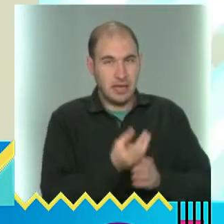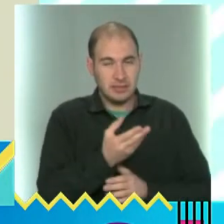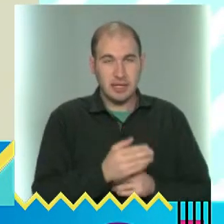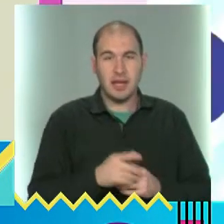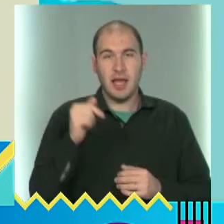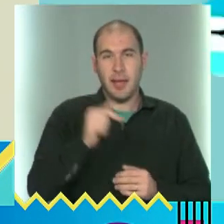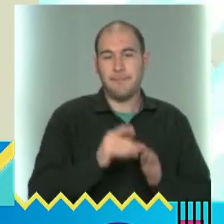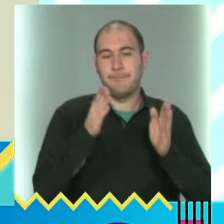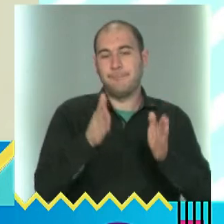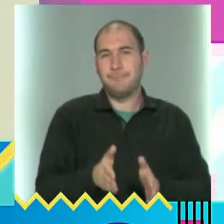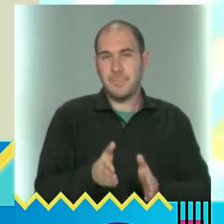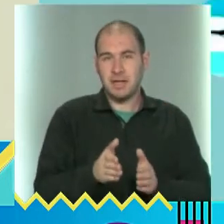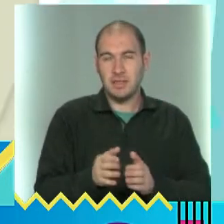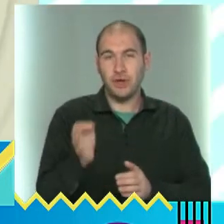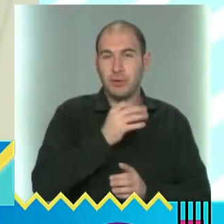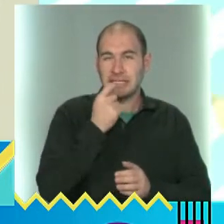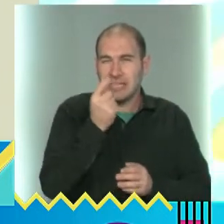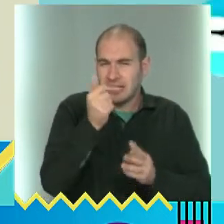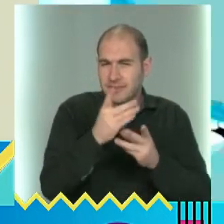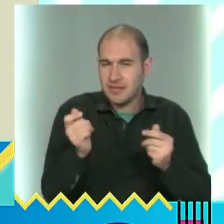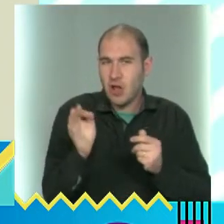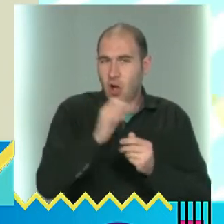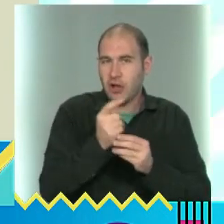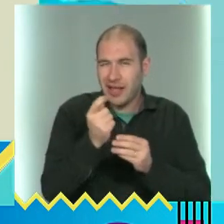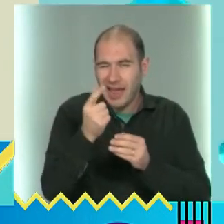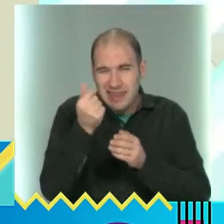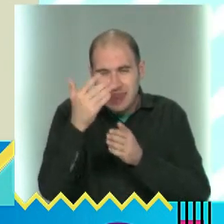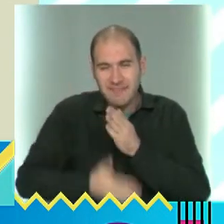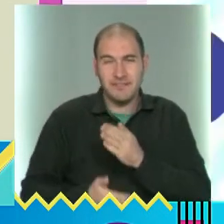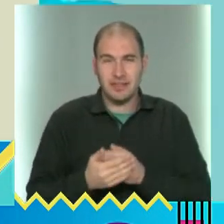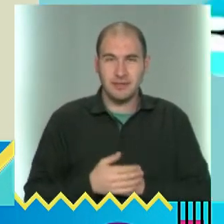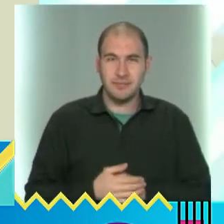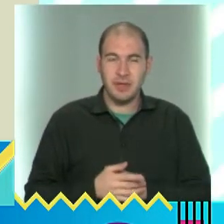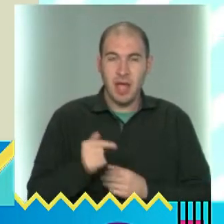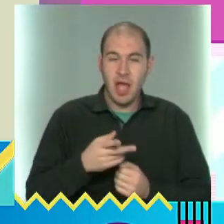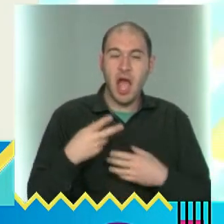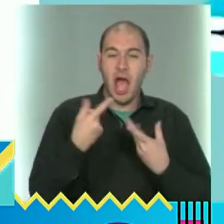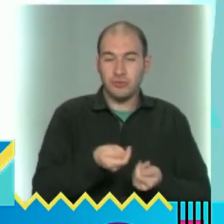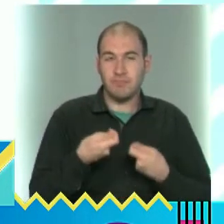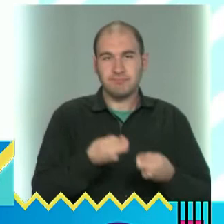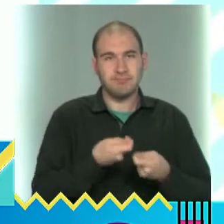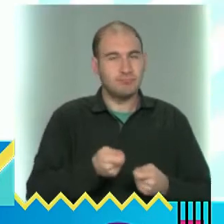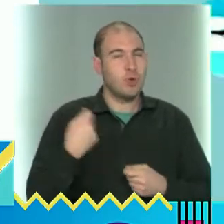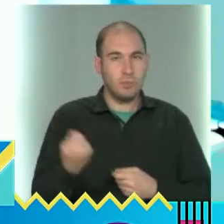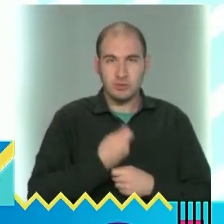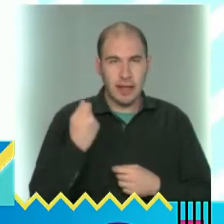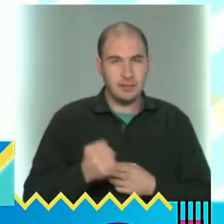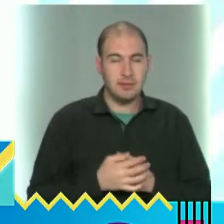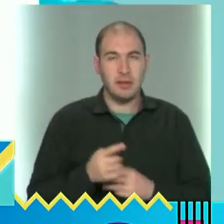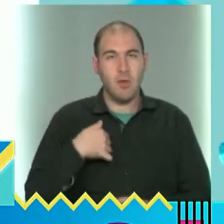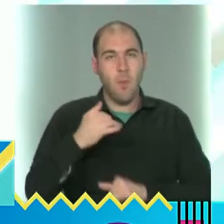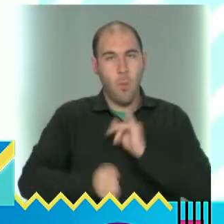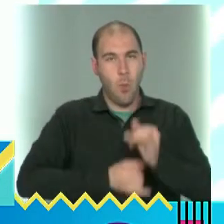ya están en una etapa o por concluir o para concluir con una ayuda financiera. Es fundamental, por eso digo